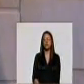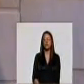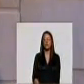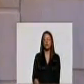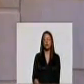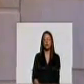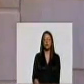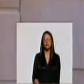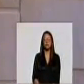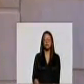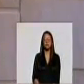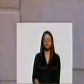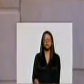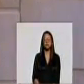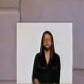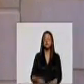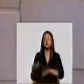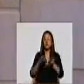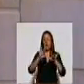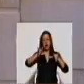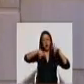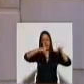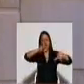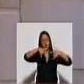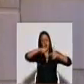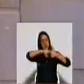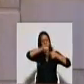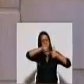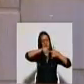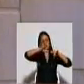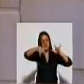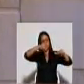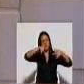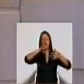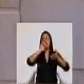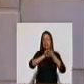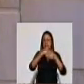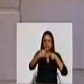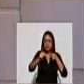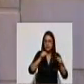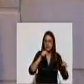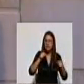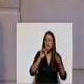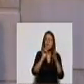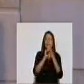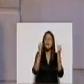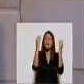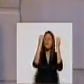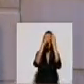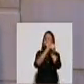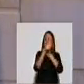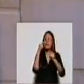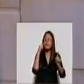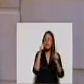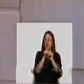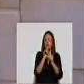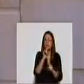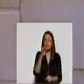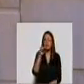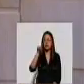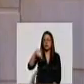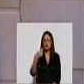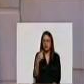Y además, con esta manipulación de las cifras, y esto es muy importante en este debate, manipular la fijación de la UPC.